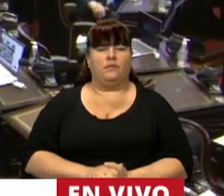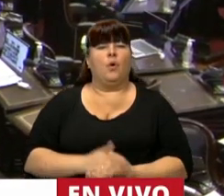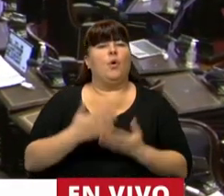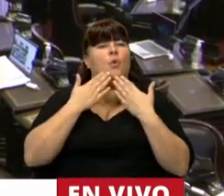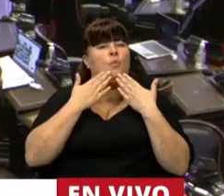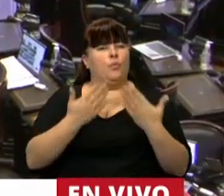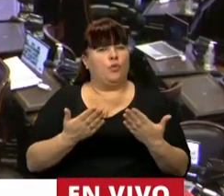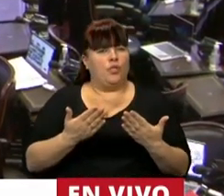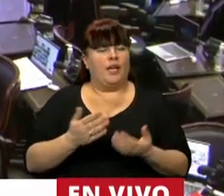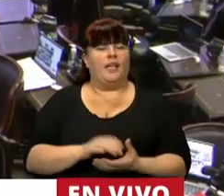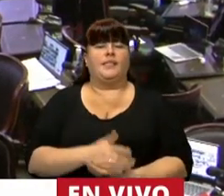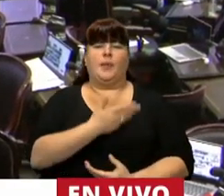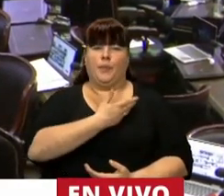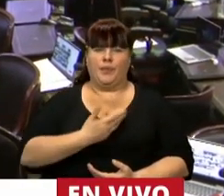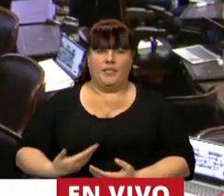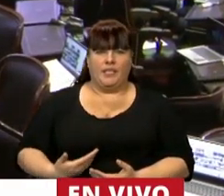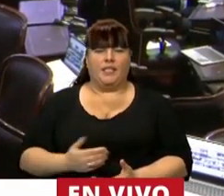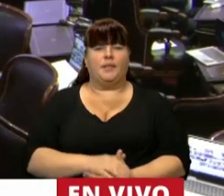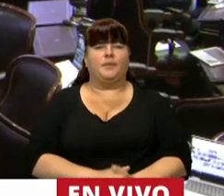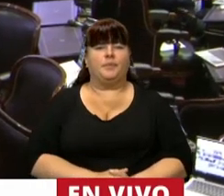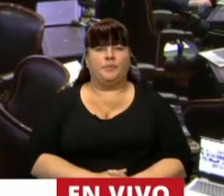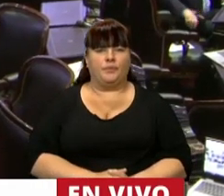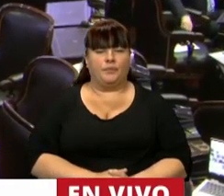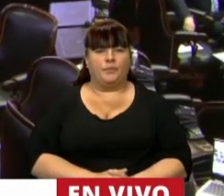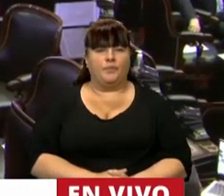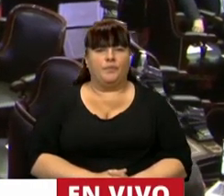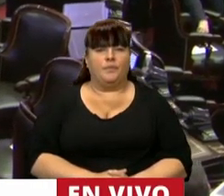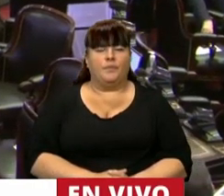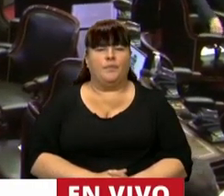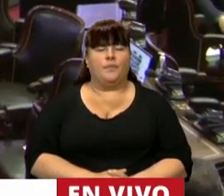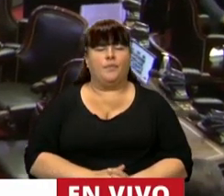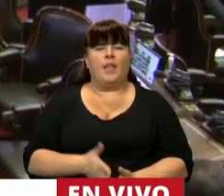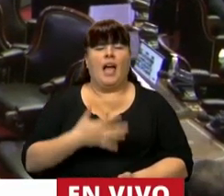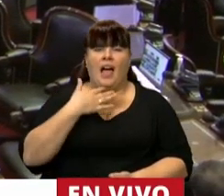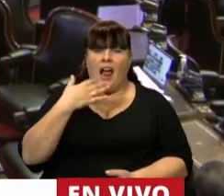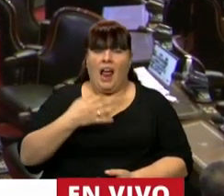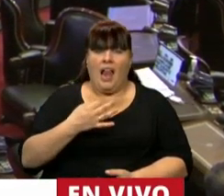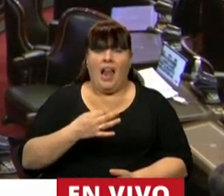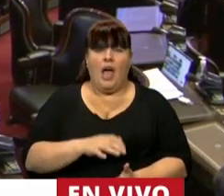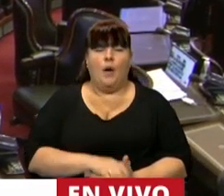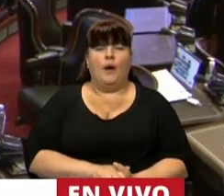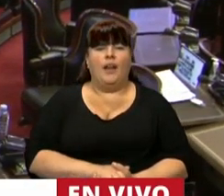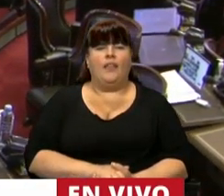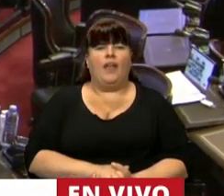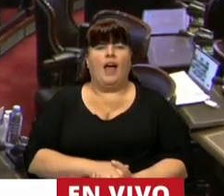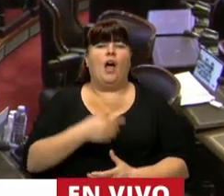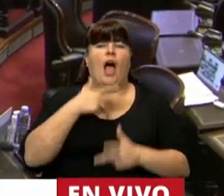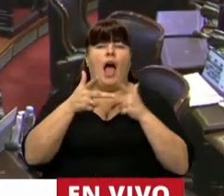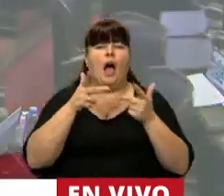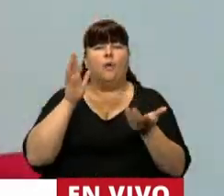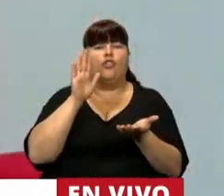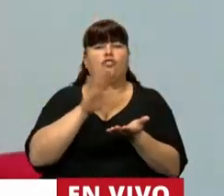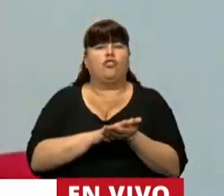Muchas gracias, señor presidente. Y la verdad es que quiero hablar sobre un tema que